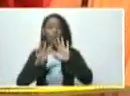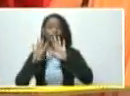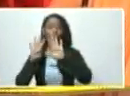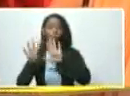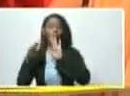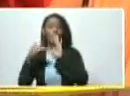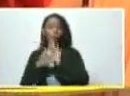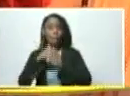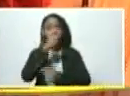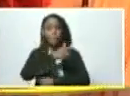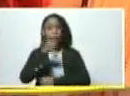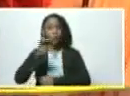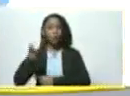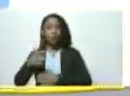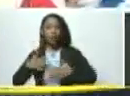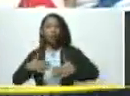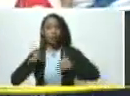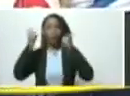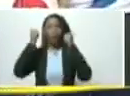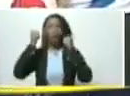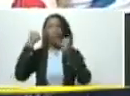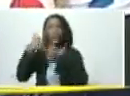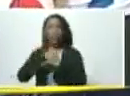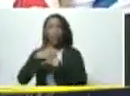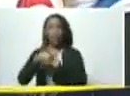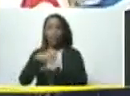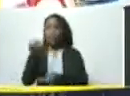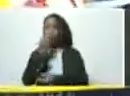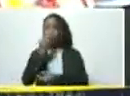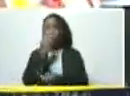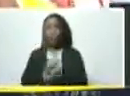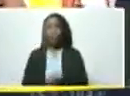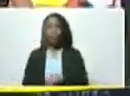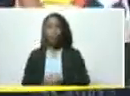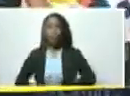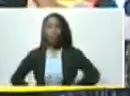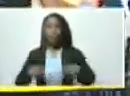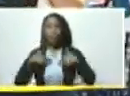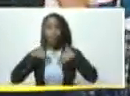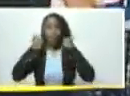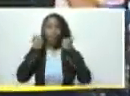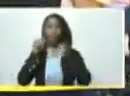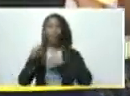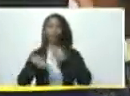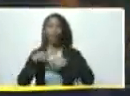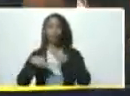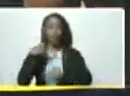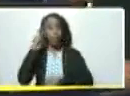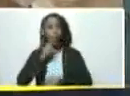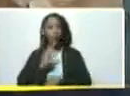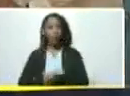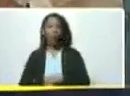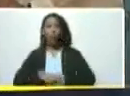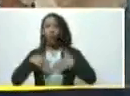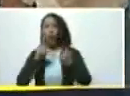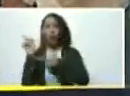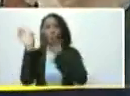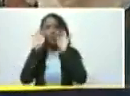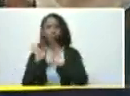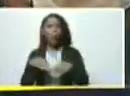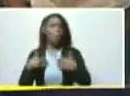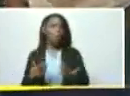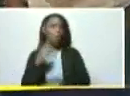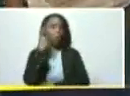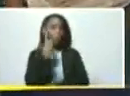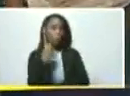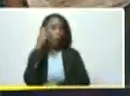1.299.000 personas salvadas de la vulnerabilidad nutricional, vidas salvadas de la Revolución Bolivariana. ¿Cuál es ese método?